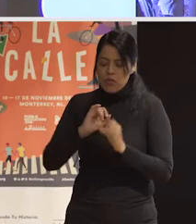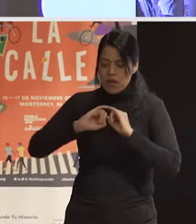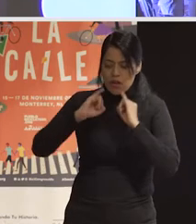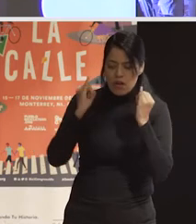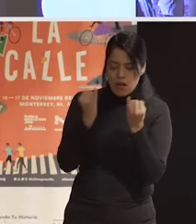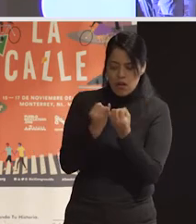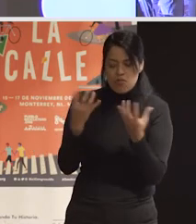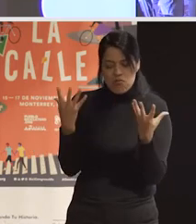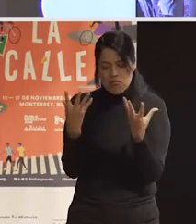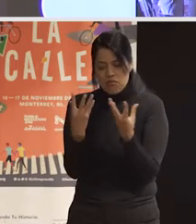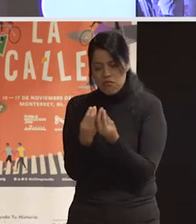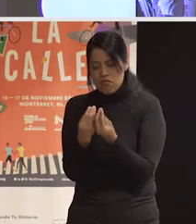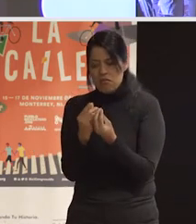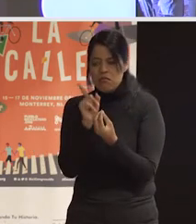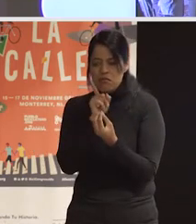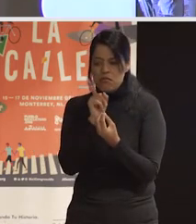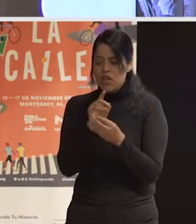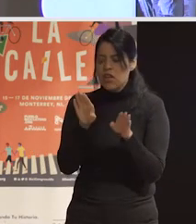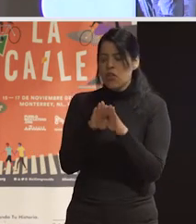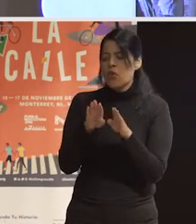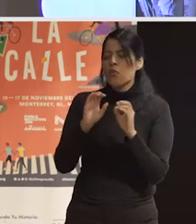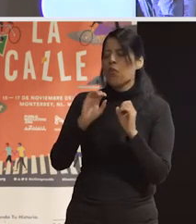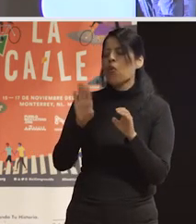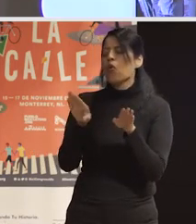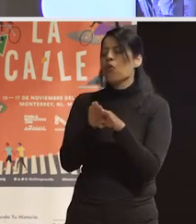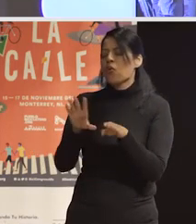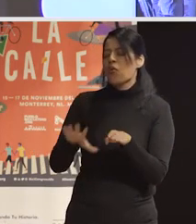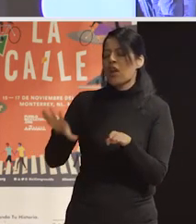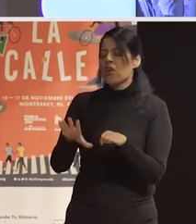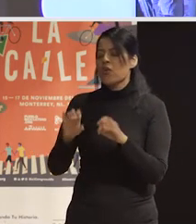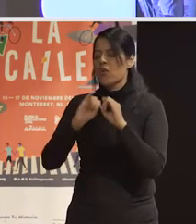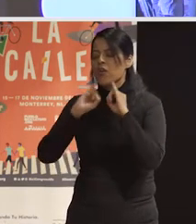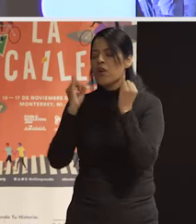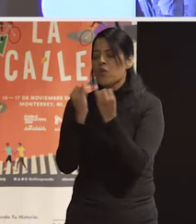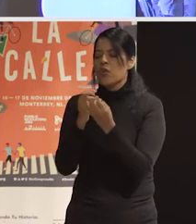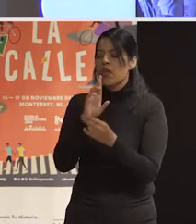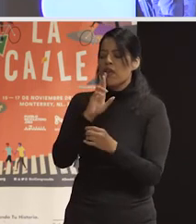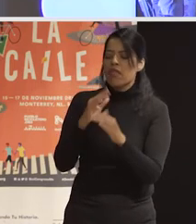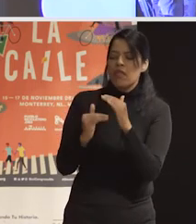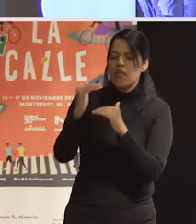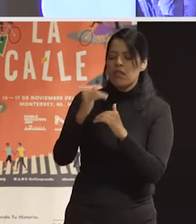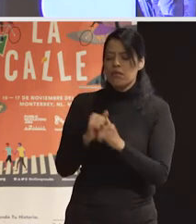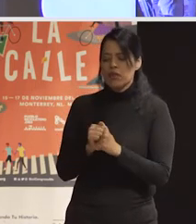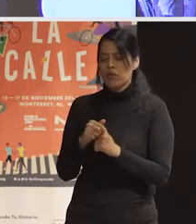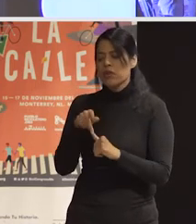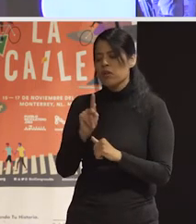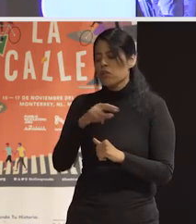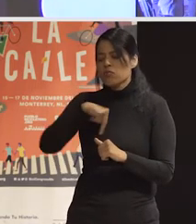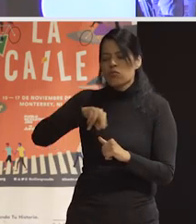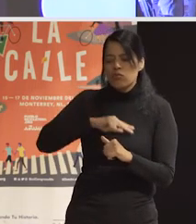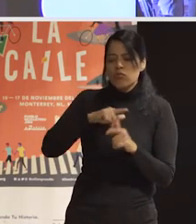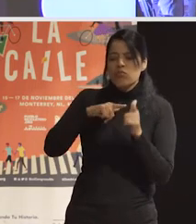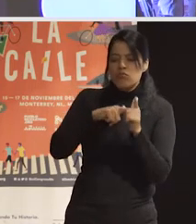hacer una junta como aquellas de mejoras que se acostumbraban en los barrios sin embargo vamos haciendo